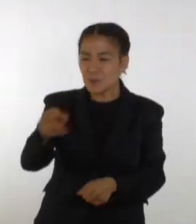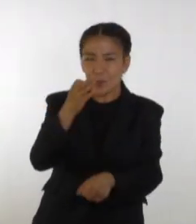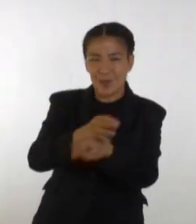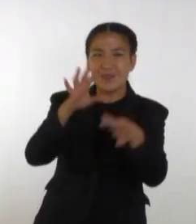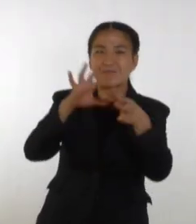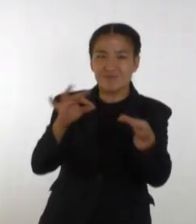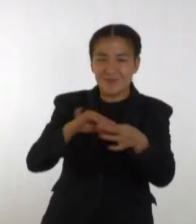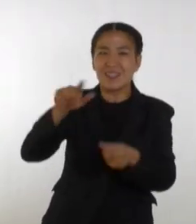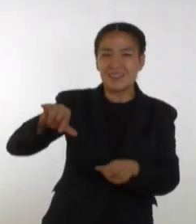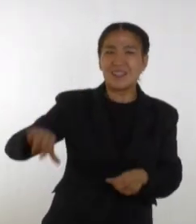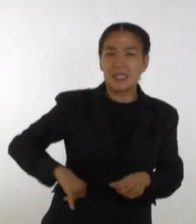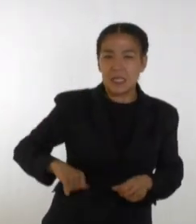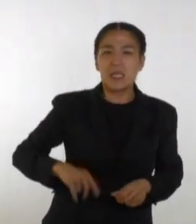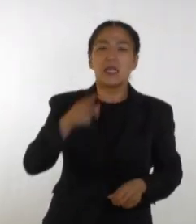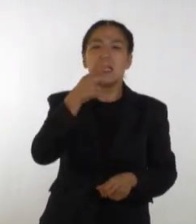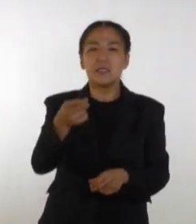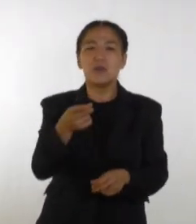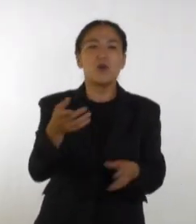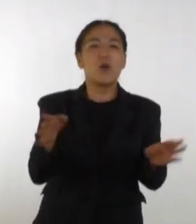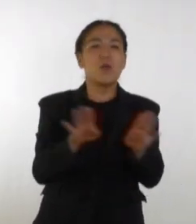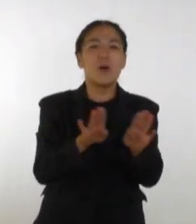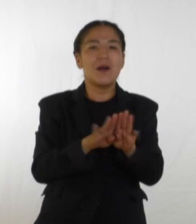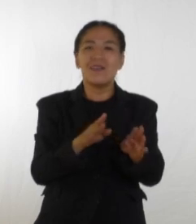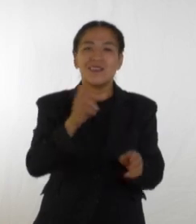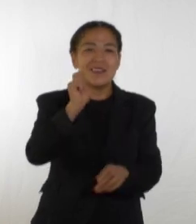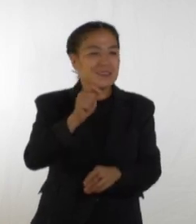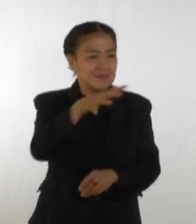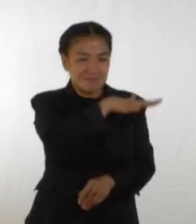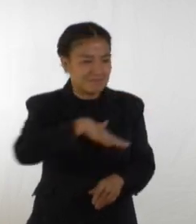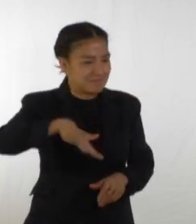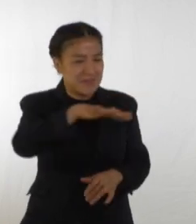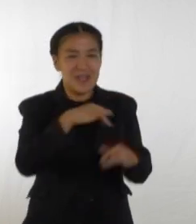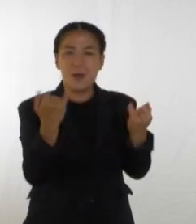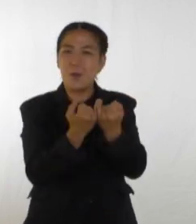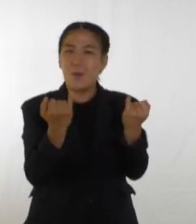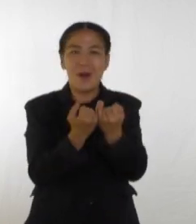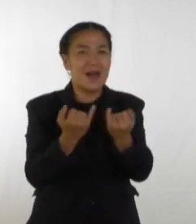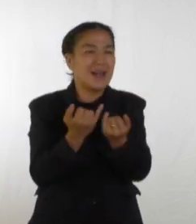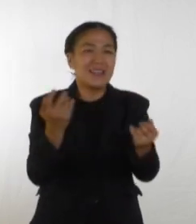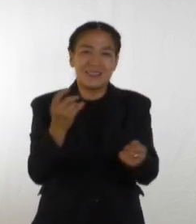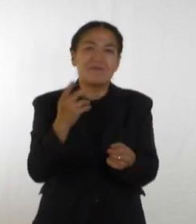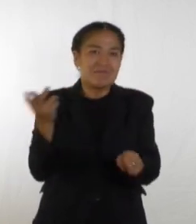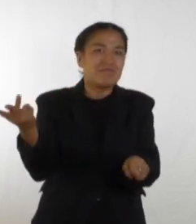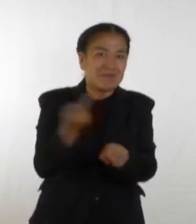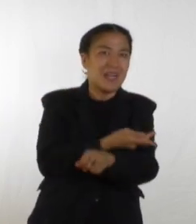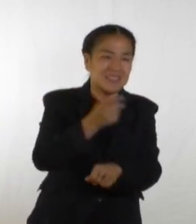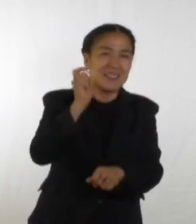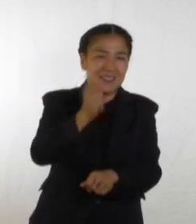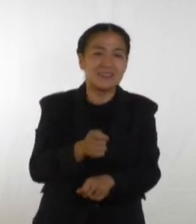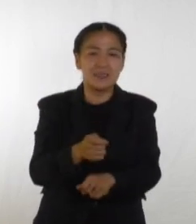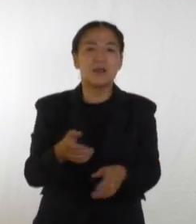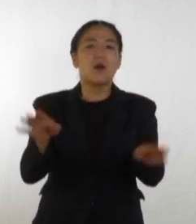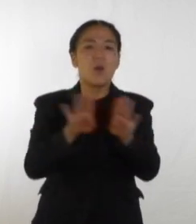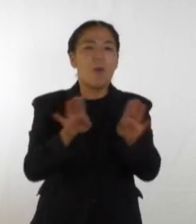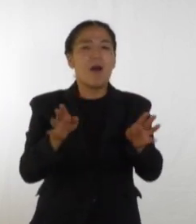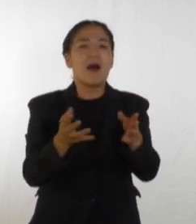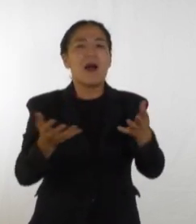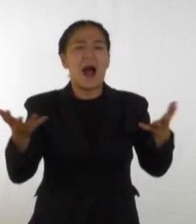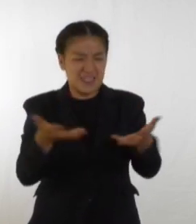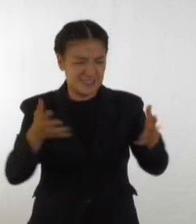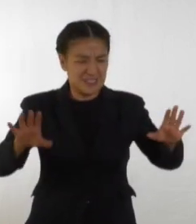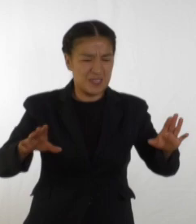es bien interesante lo que nos comenta, porque es básicamente lo que nos pasa a todos en la vida, ¿no? Hay cosas o algunas cosas